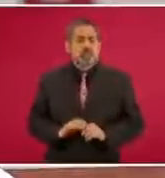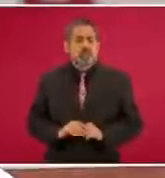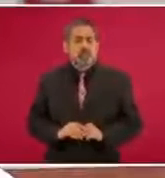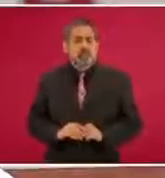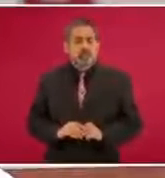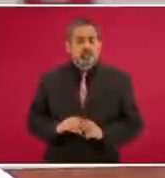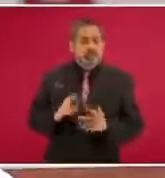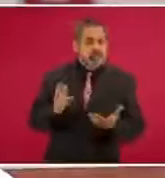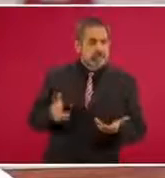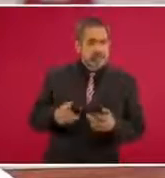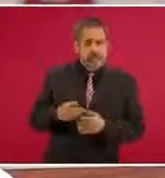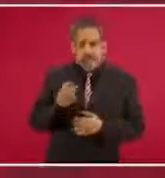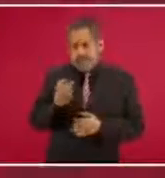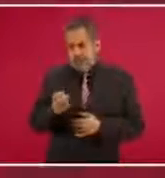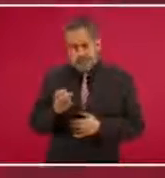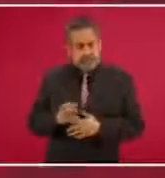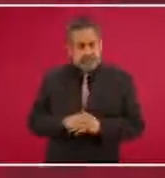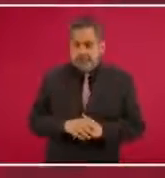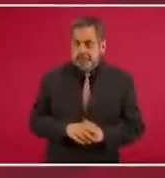entonces esto